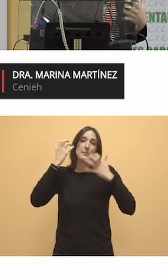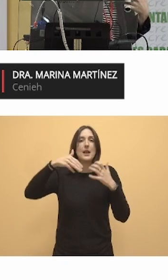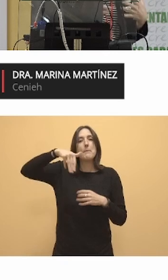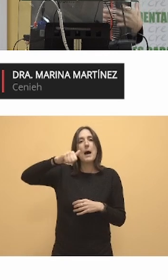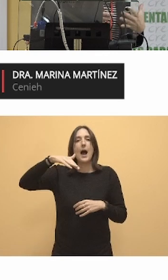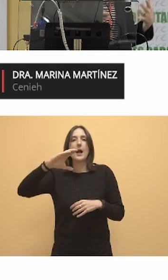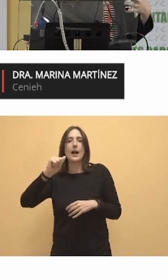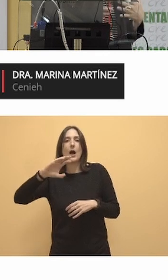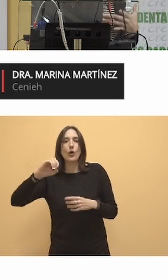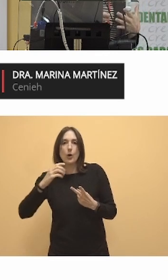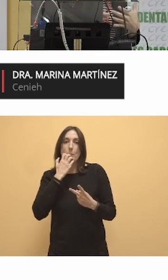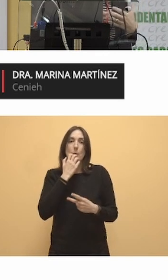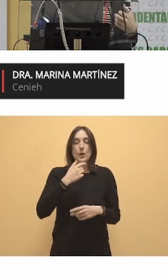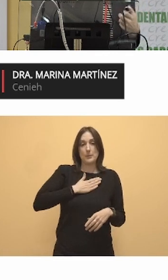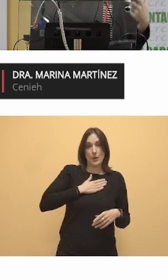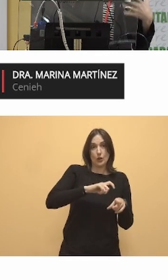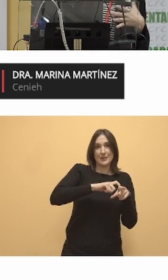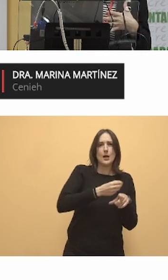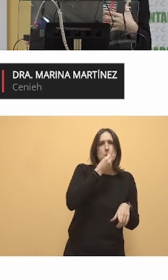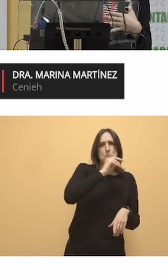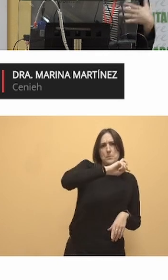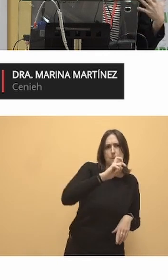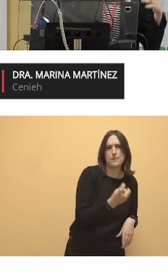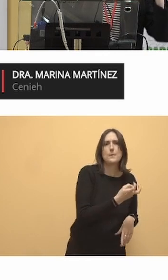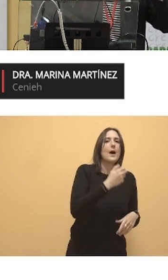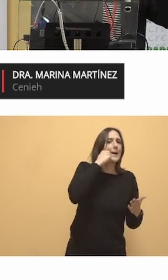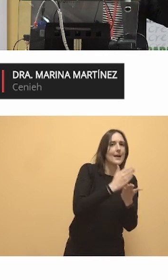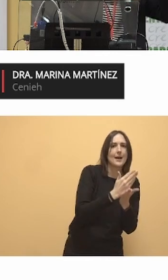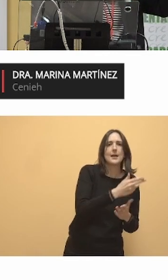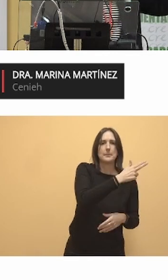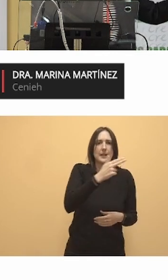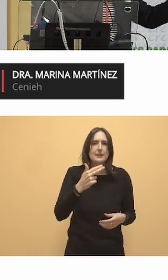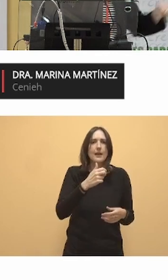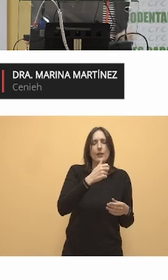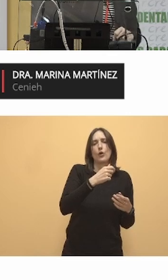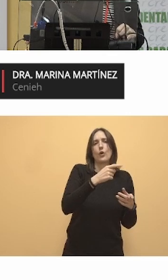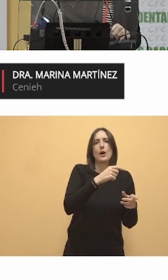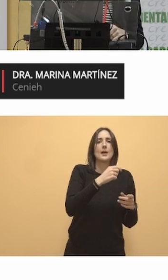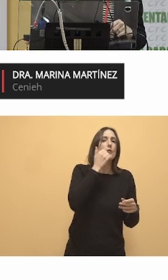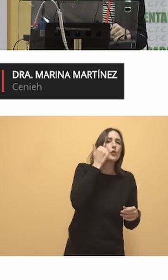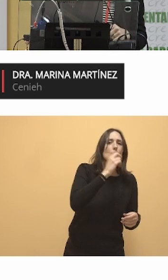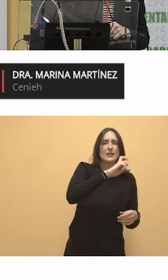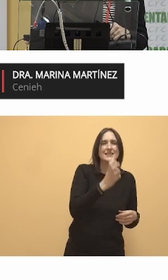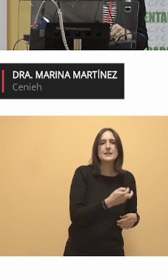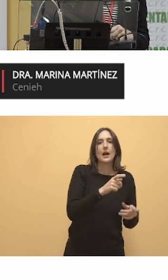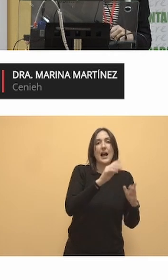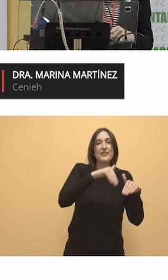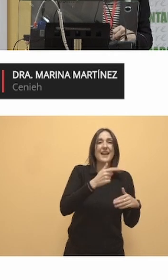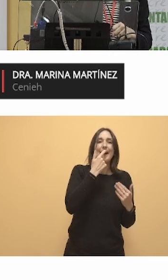finalmente la dieta omnívora, la dieta de nuestra especie, hace que los humanos tengamos el esmalte más gruesos que todos los